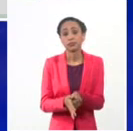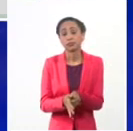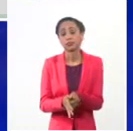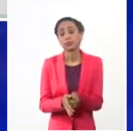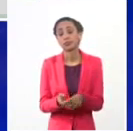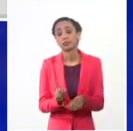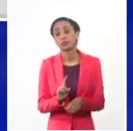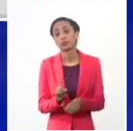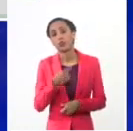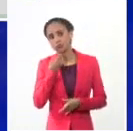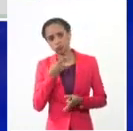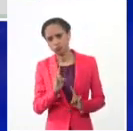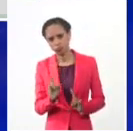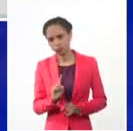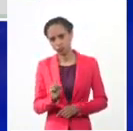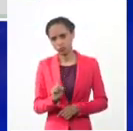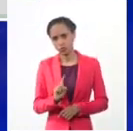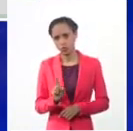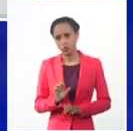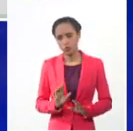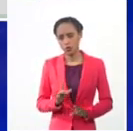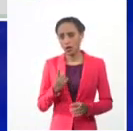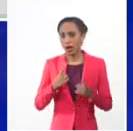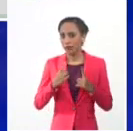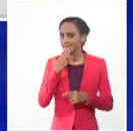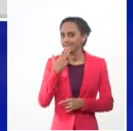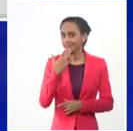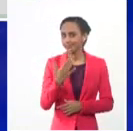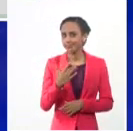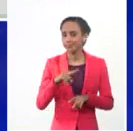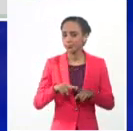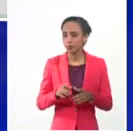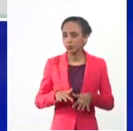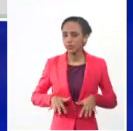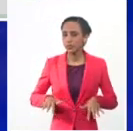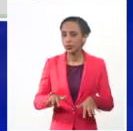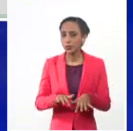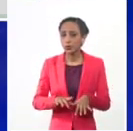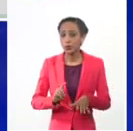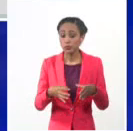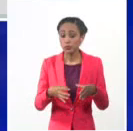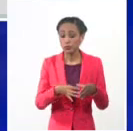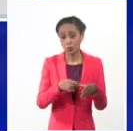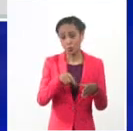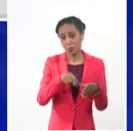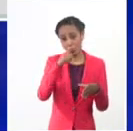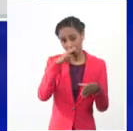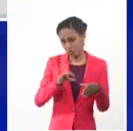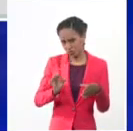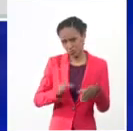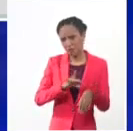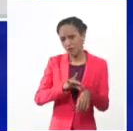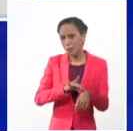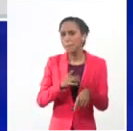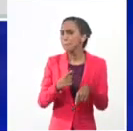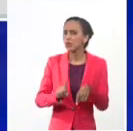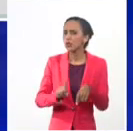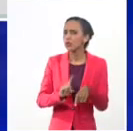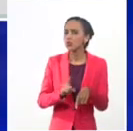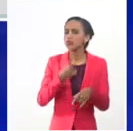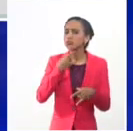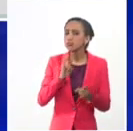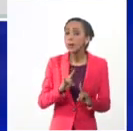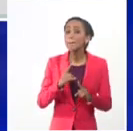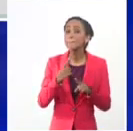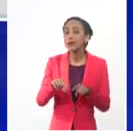no fallecieron, lo cual indiscutiblemente es el comportamiento en este grupo de edad, es el trabajo de nuestros